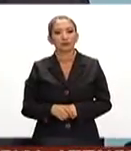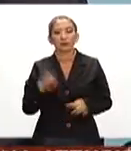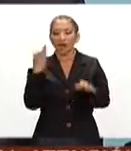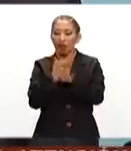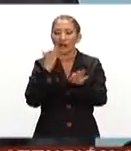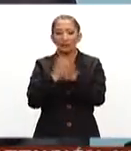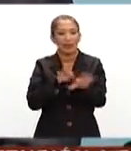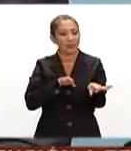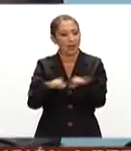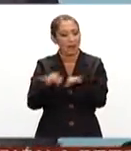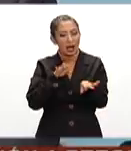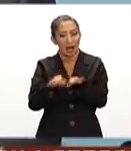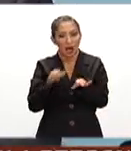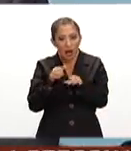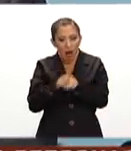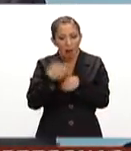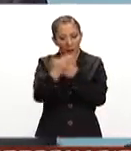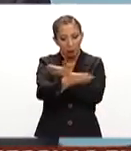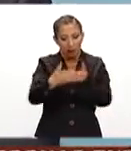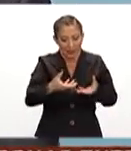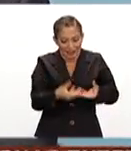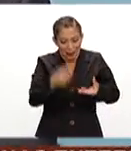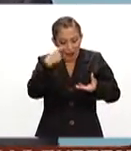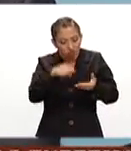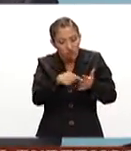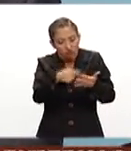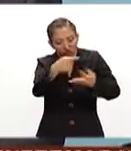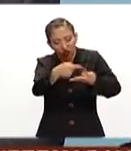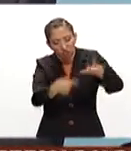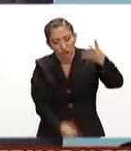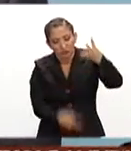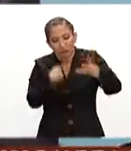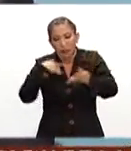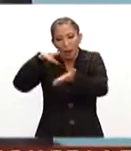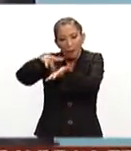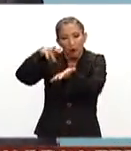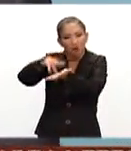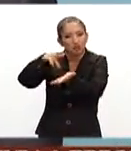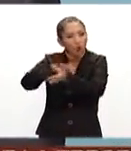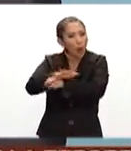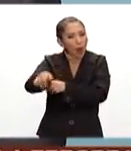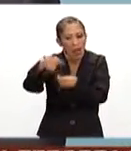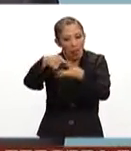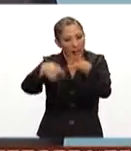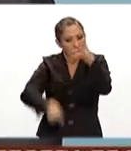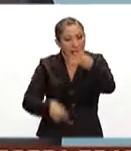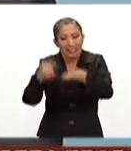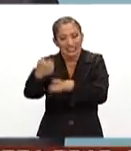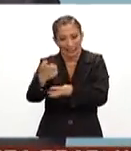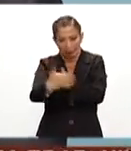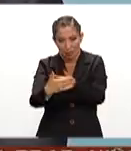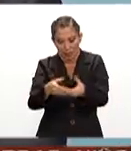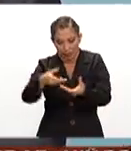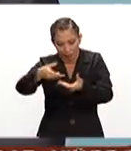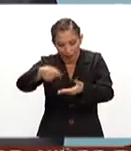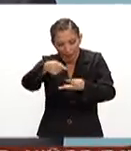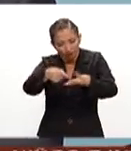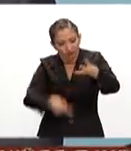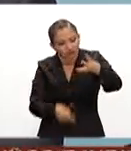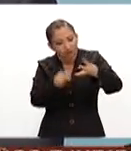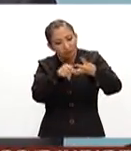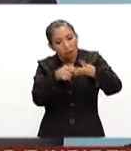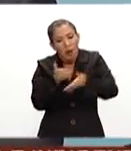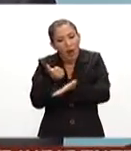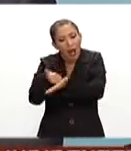Estamos trabajando, como les digo, un paquete de incentivos. El paquete de incentivos tiene que ser un paquete